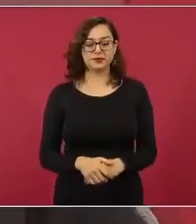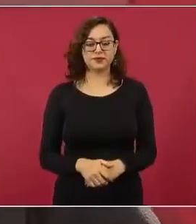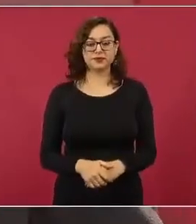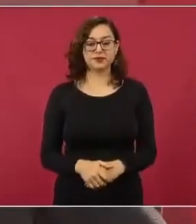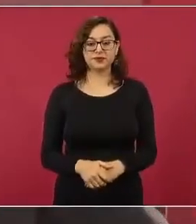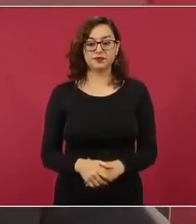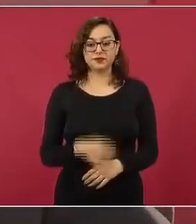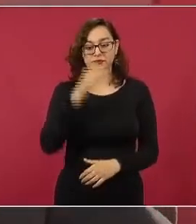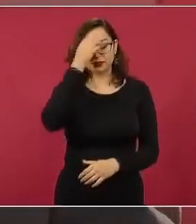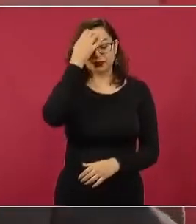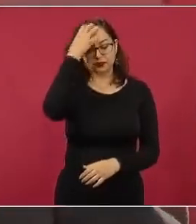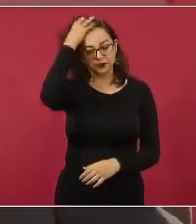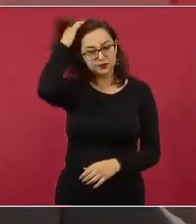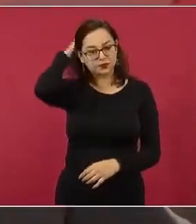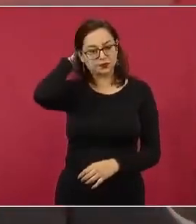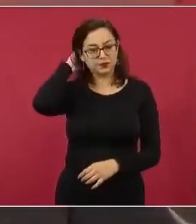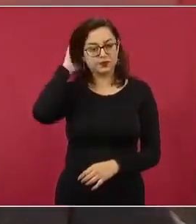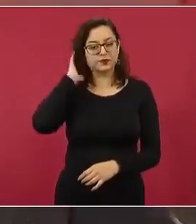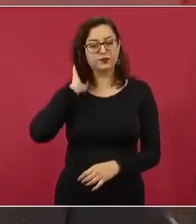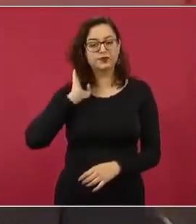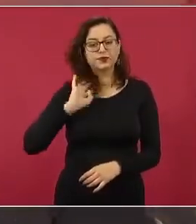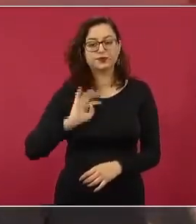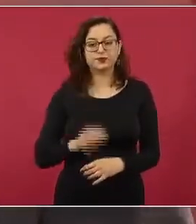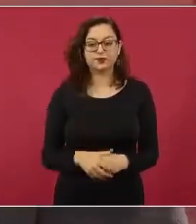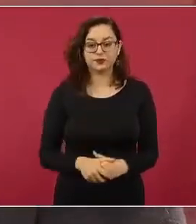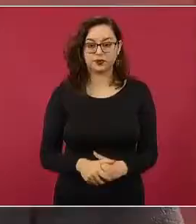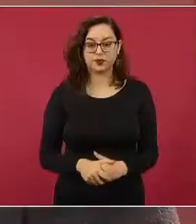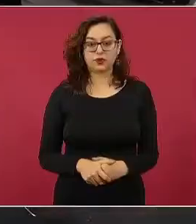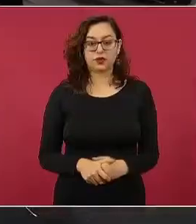se tiene que perder para después ganar.